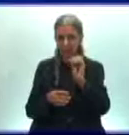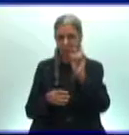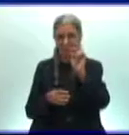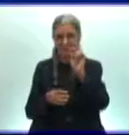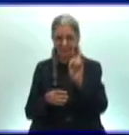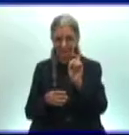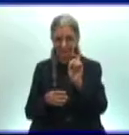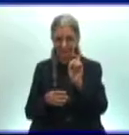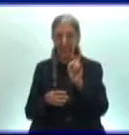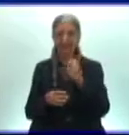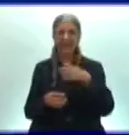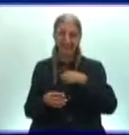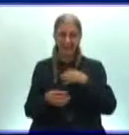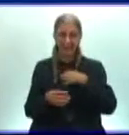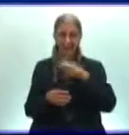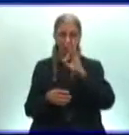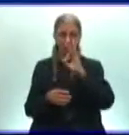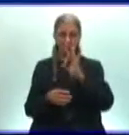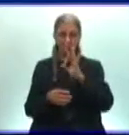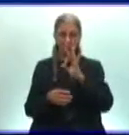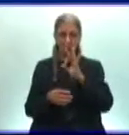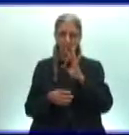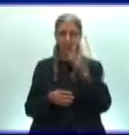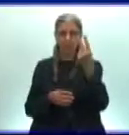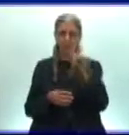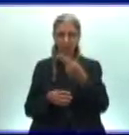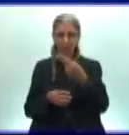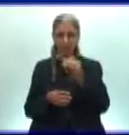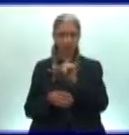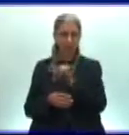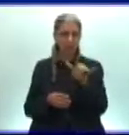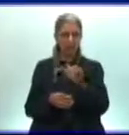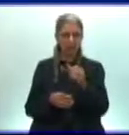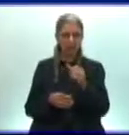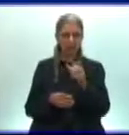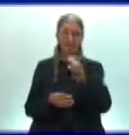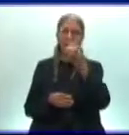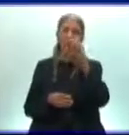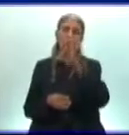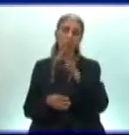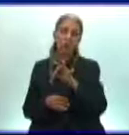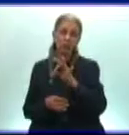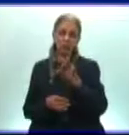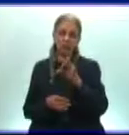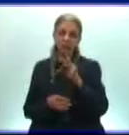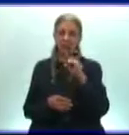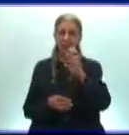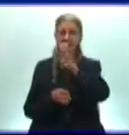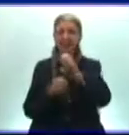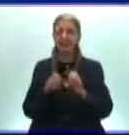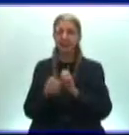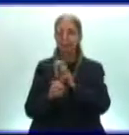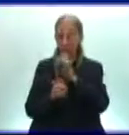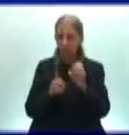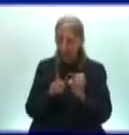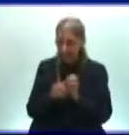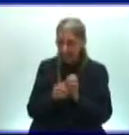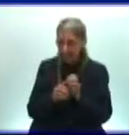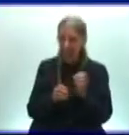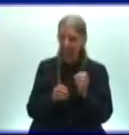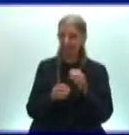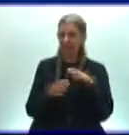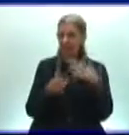bien, recuerden que el nivel 1, es decir, N igual 1, es el nivel que se encuentra